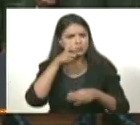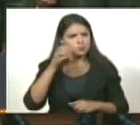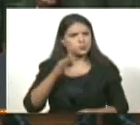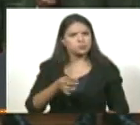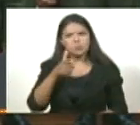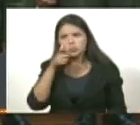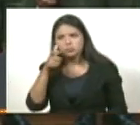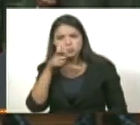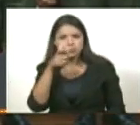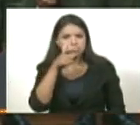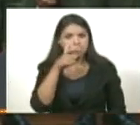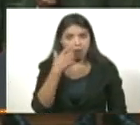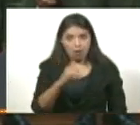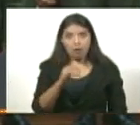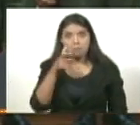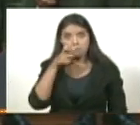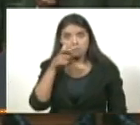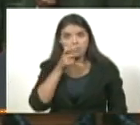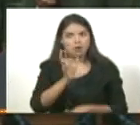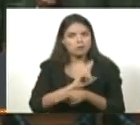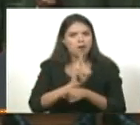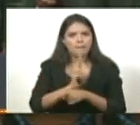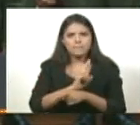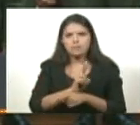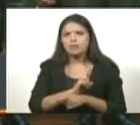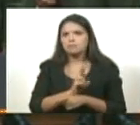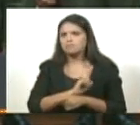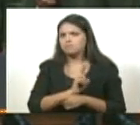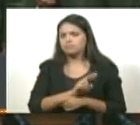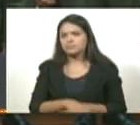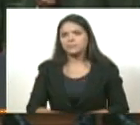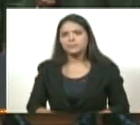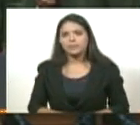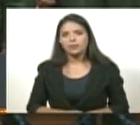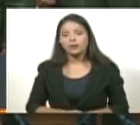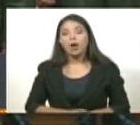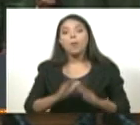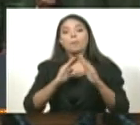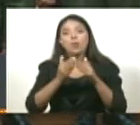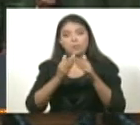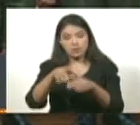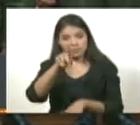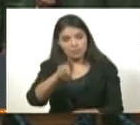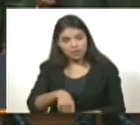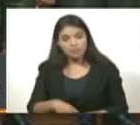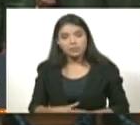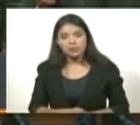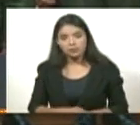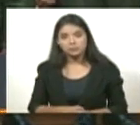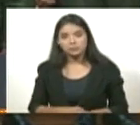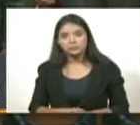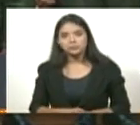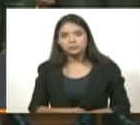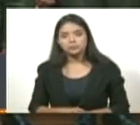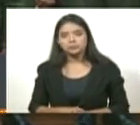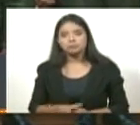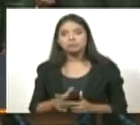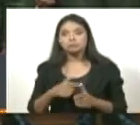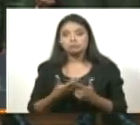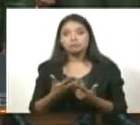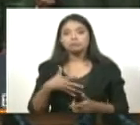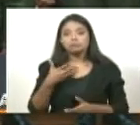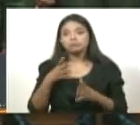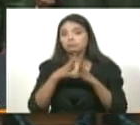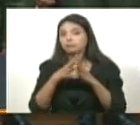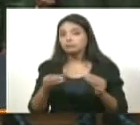seguridad, mayor rapidez, mayor eficacia, por vía marítima también, de manera tal de ir cubriendo todos